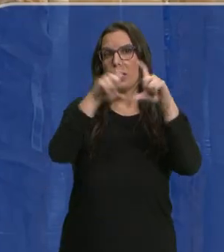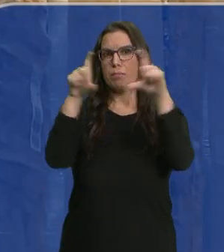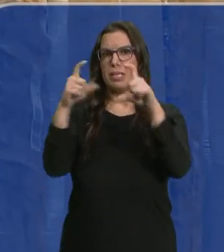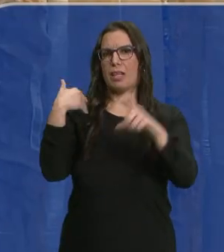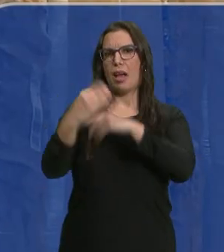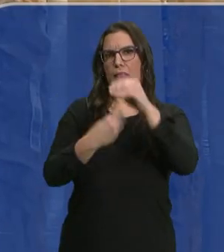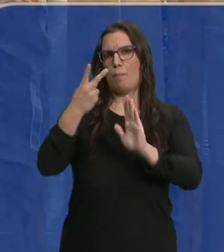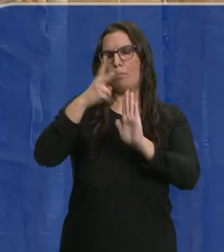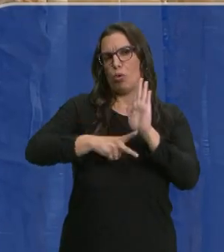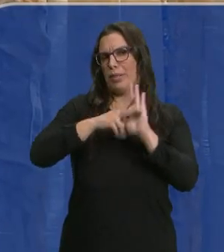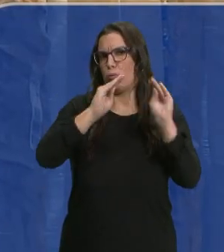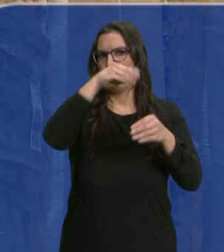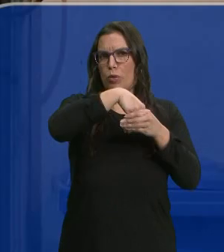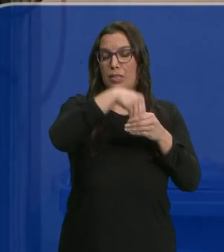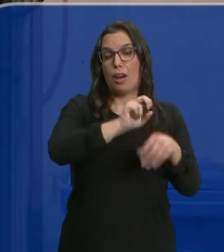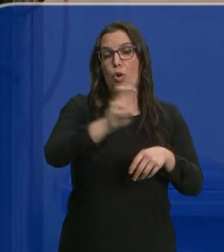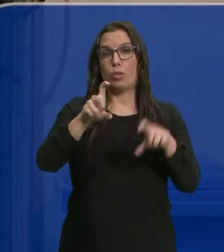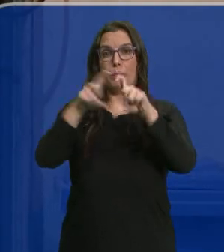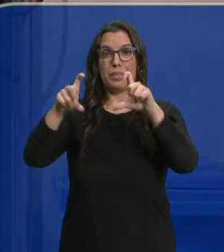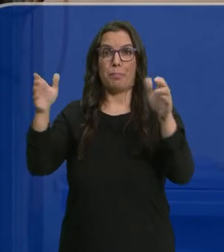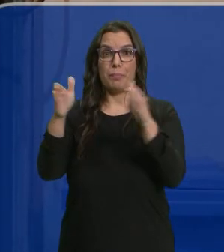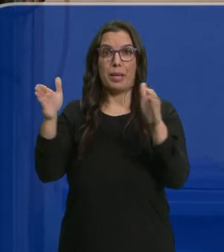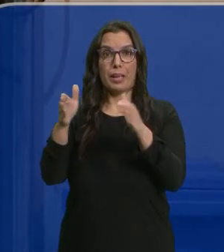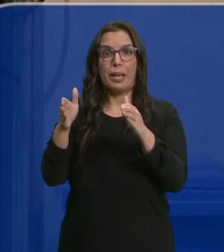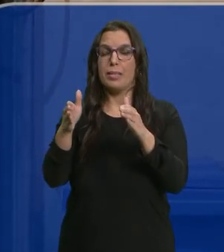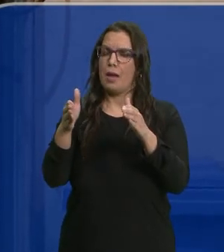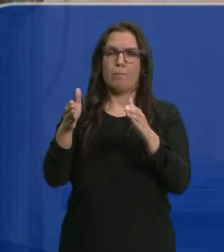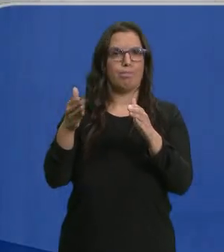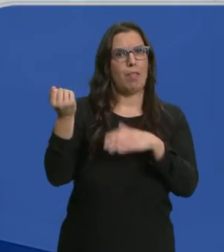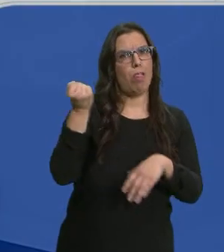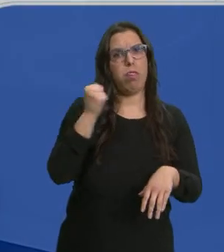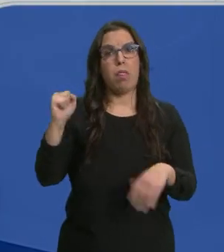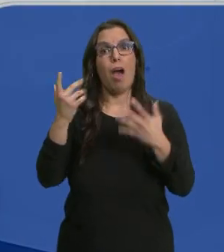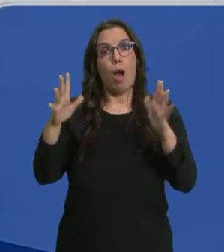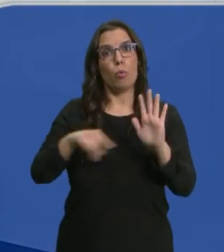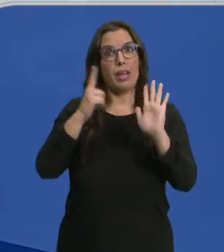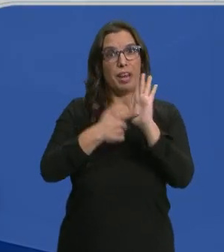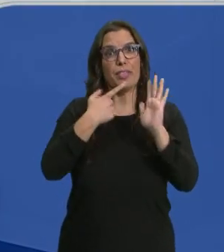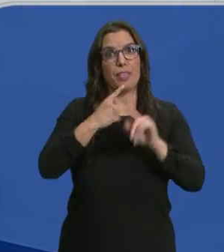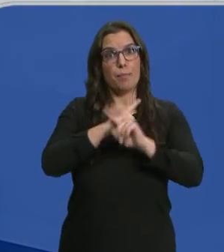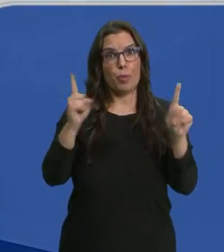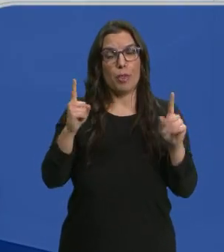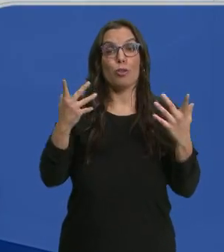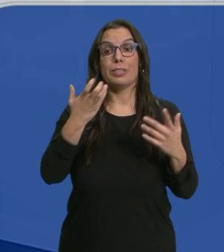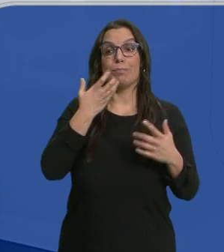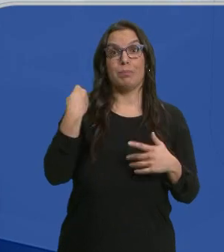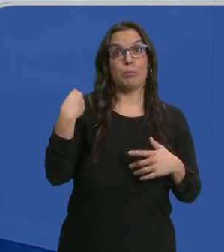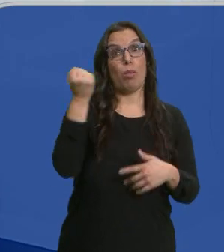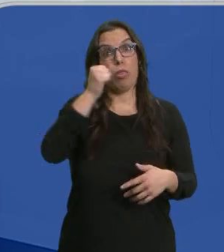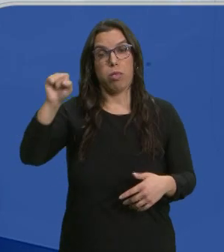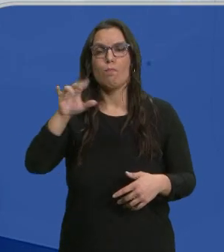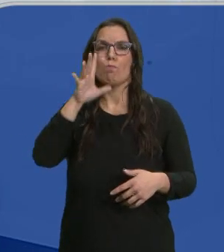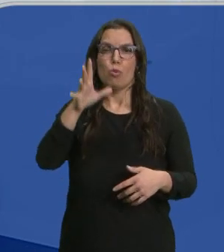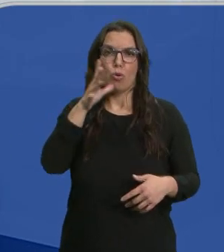haciendo por propia política, pero otras de menor tamaño se siguen resistiendo pese a la ley. Y ese incumplimiento es uno de